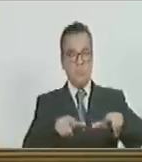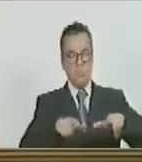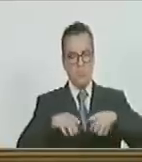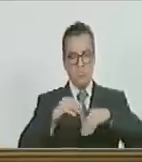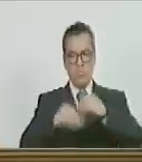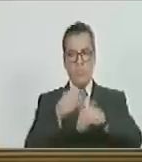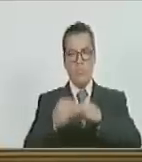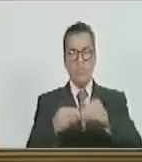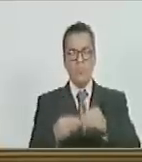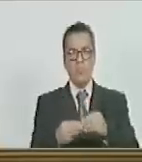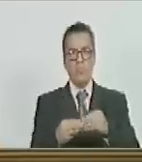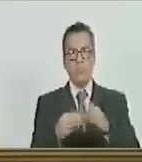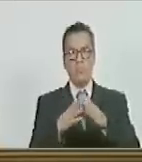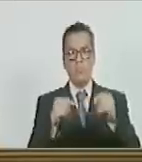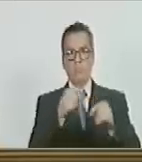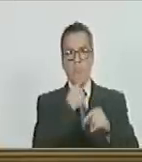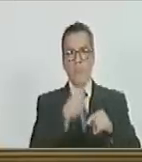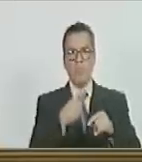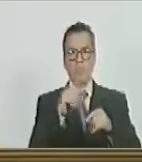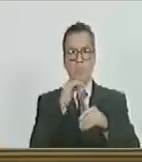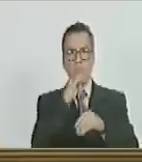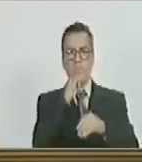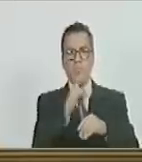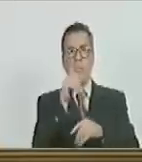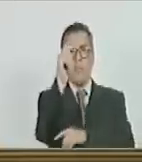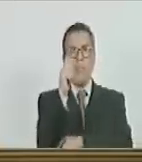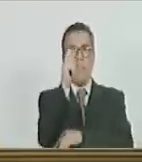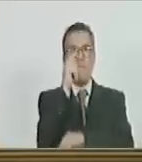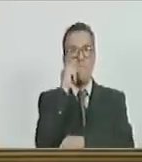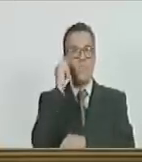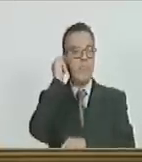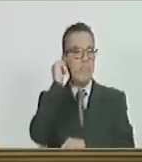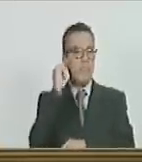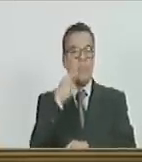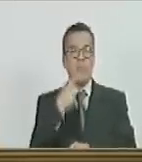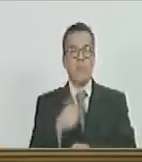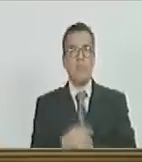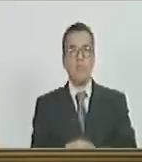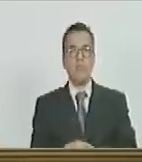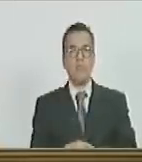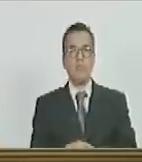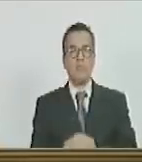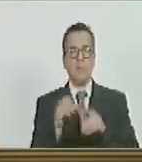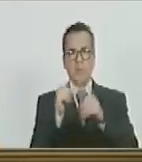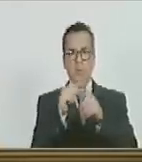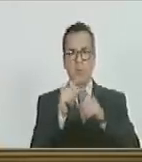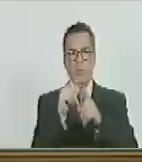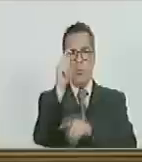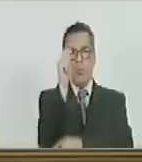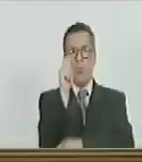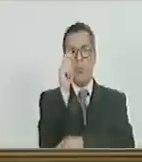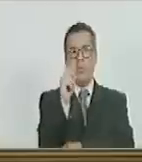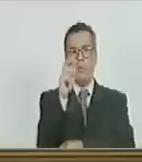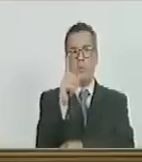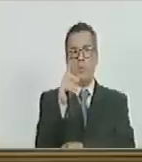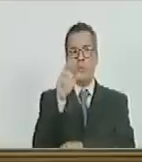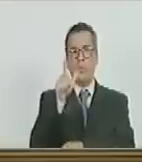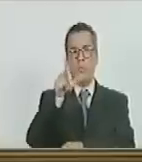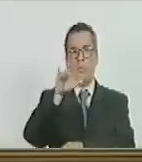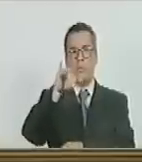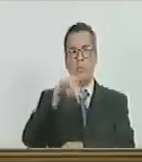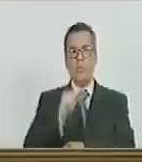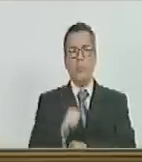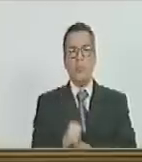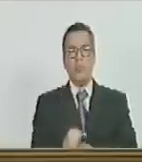para intervenciones, puntos de información de las diputadas y diputados, opiniones. Dejo en el derecho de palabra a la diputada Nosliu